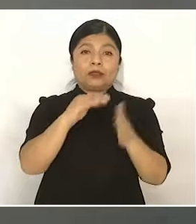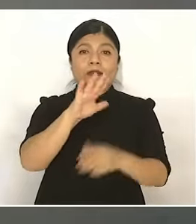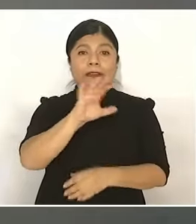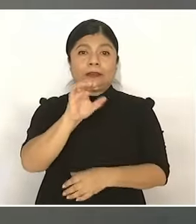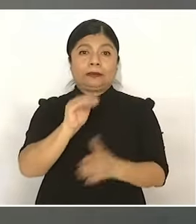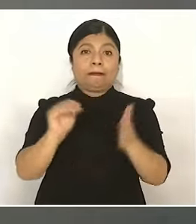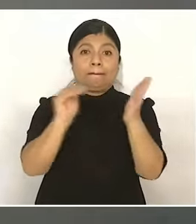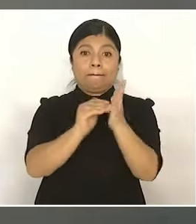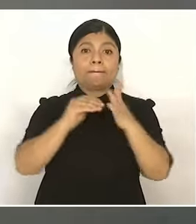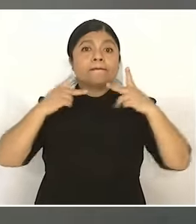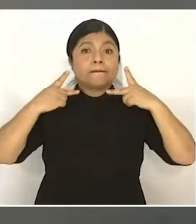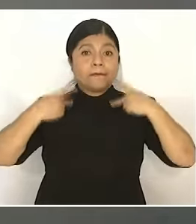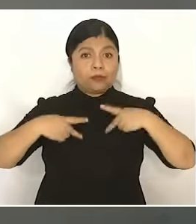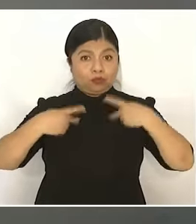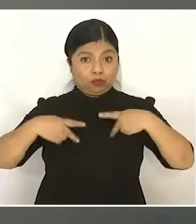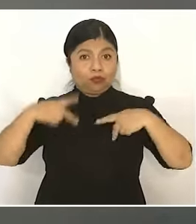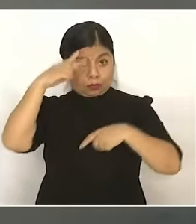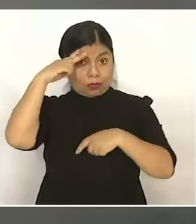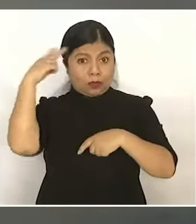9,500,000 mexicanos.